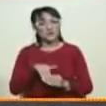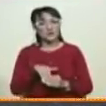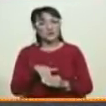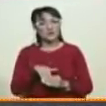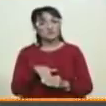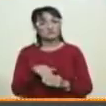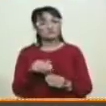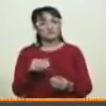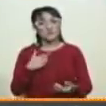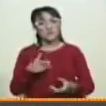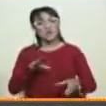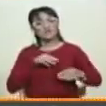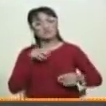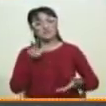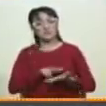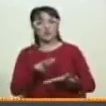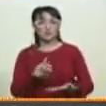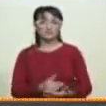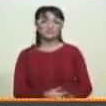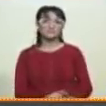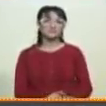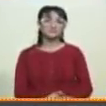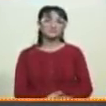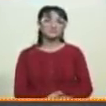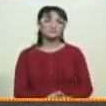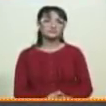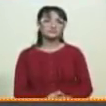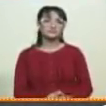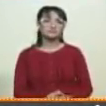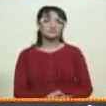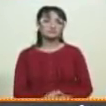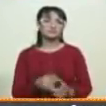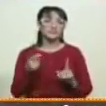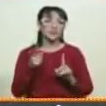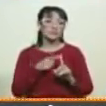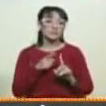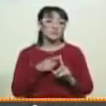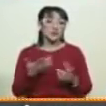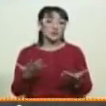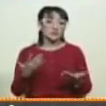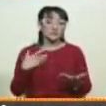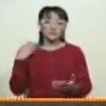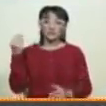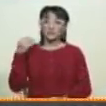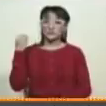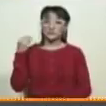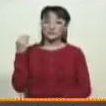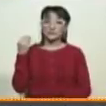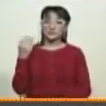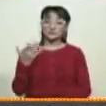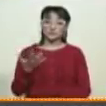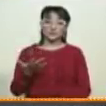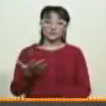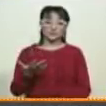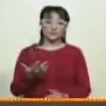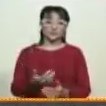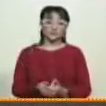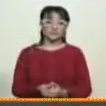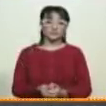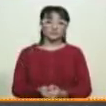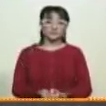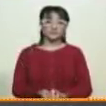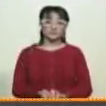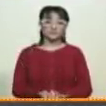su validez? Precisamente ese es el principal argumento que me parece pues arriesgado, siempre que además, sobre